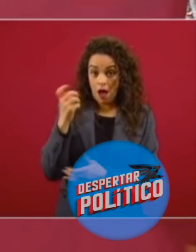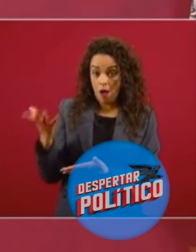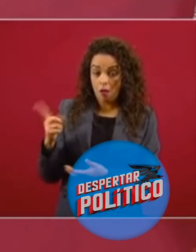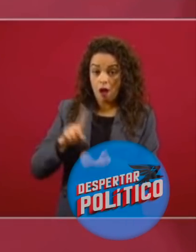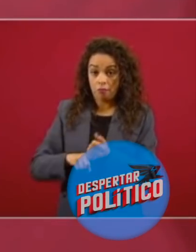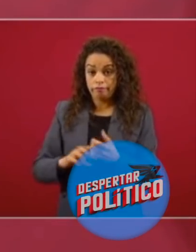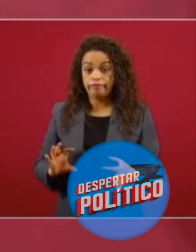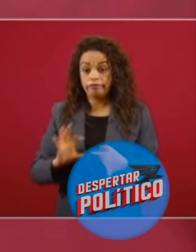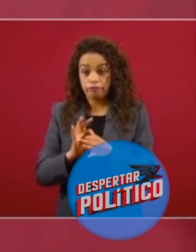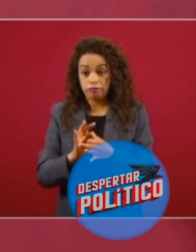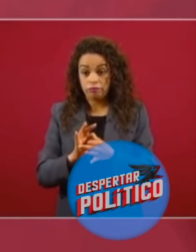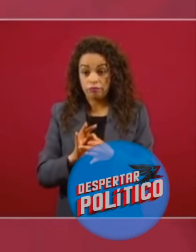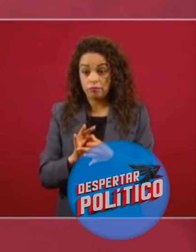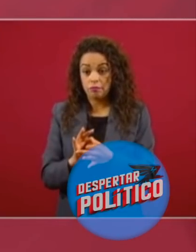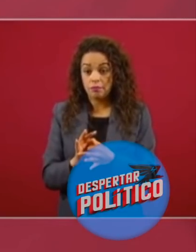corresponde a la federación,